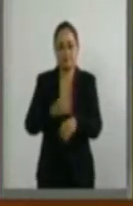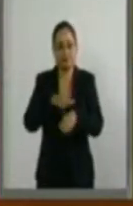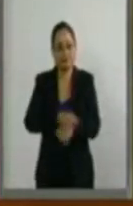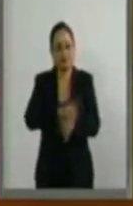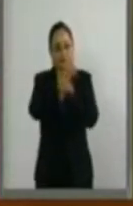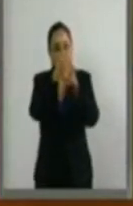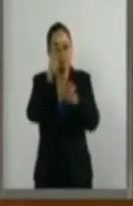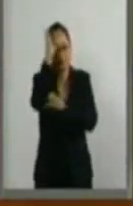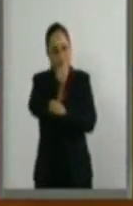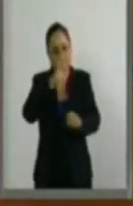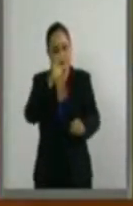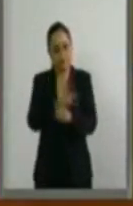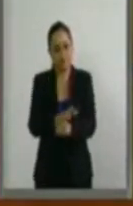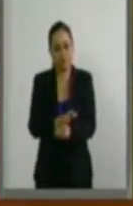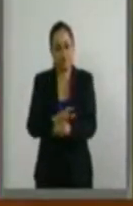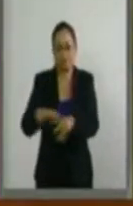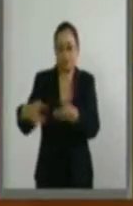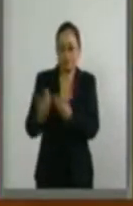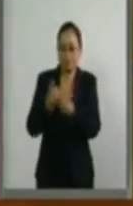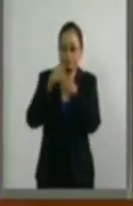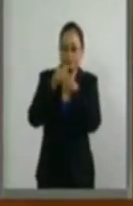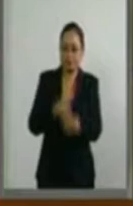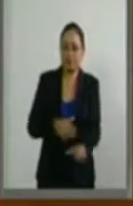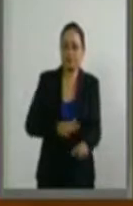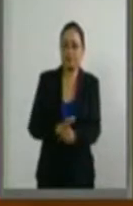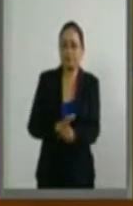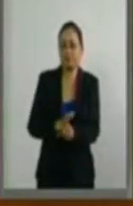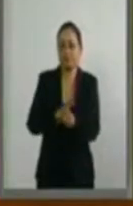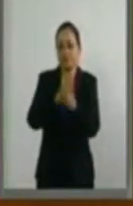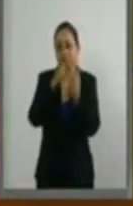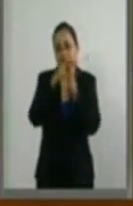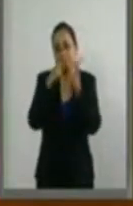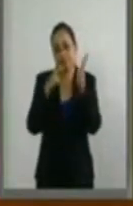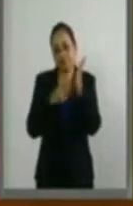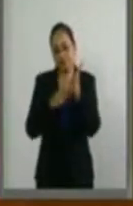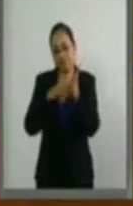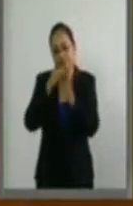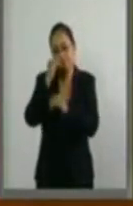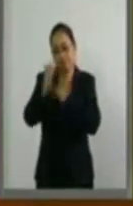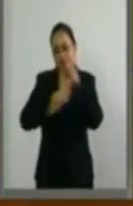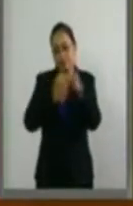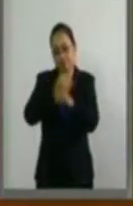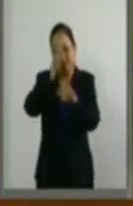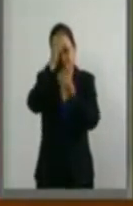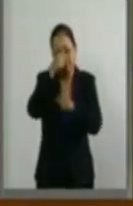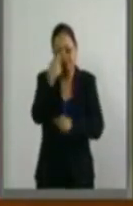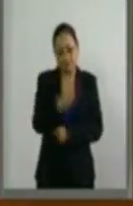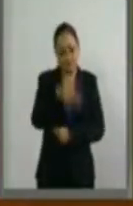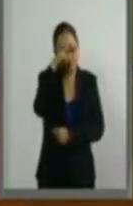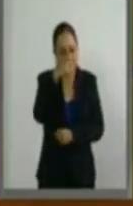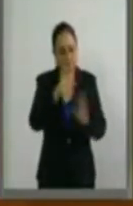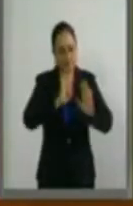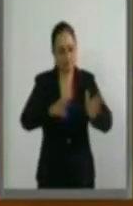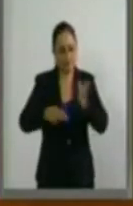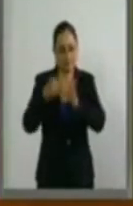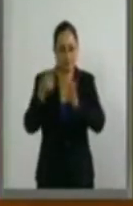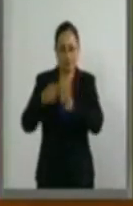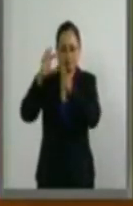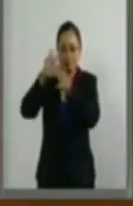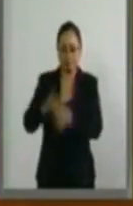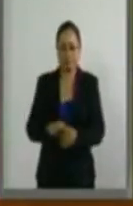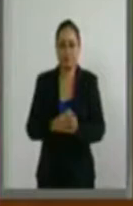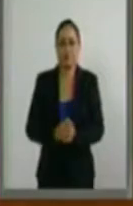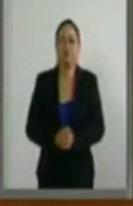materia cultural con apego a los instrumentos internacionales suscritos por